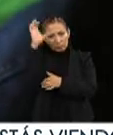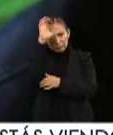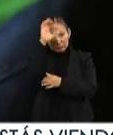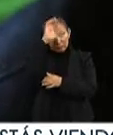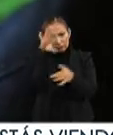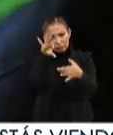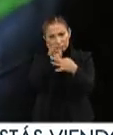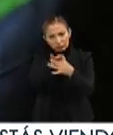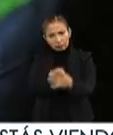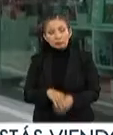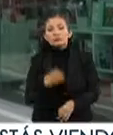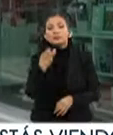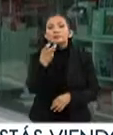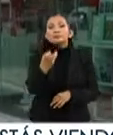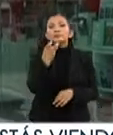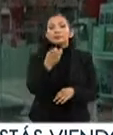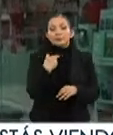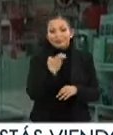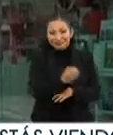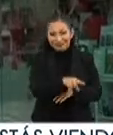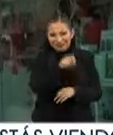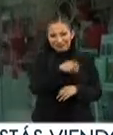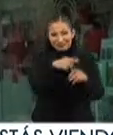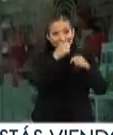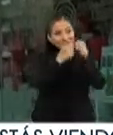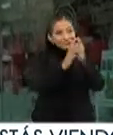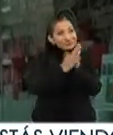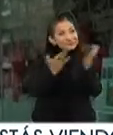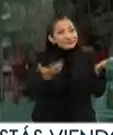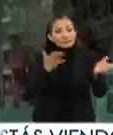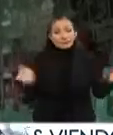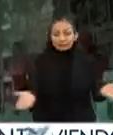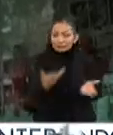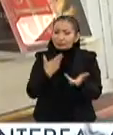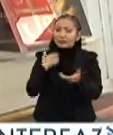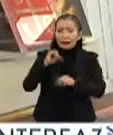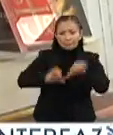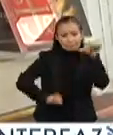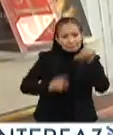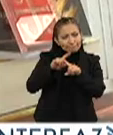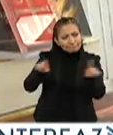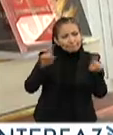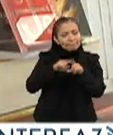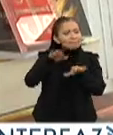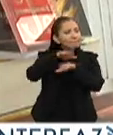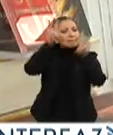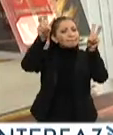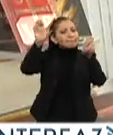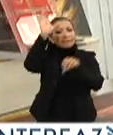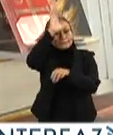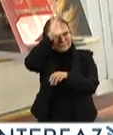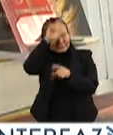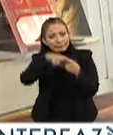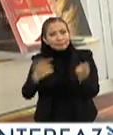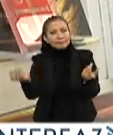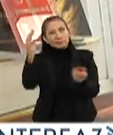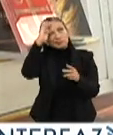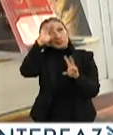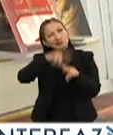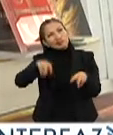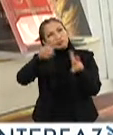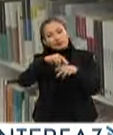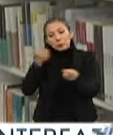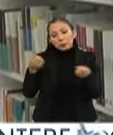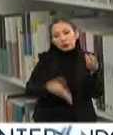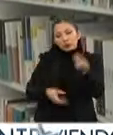cultura. Es por ello que en esta librería se fomentará la realización de actividades asociadas a la cultura, la reflexión y